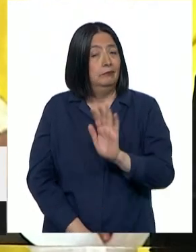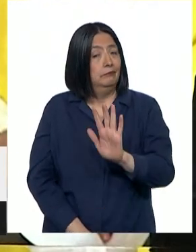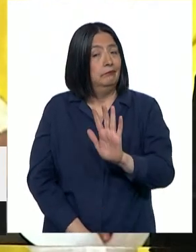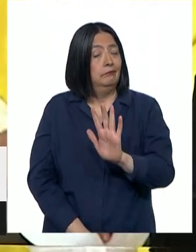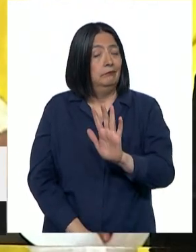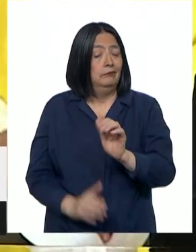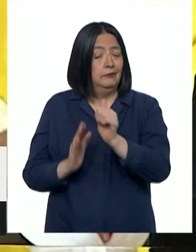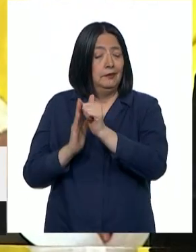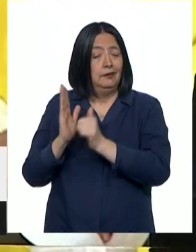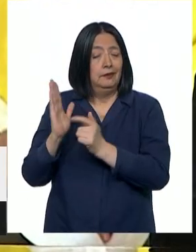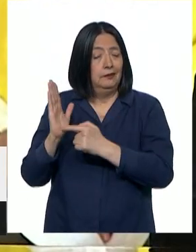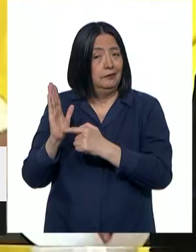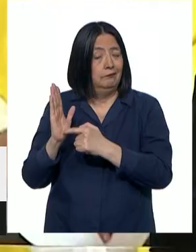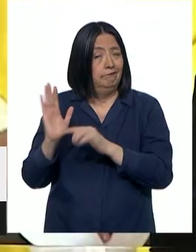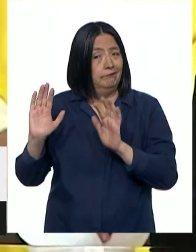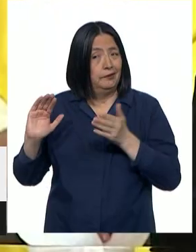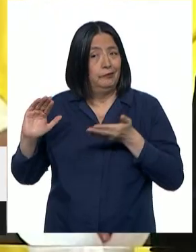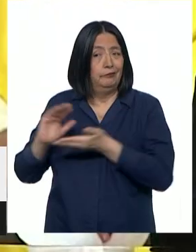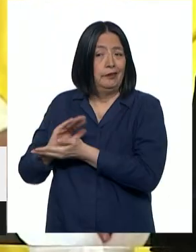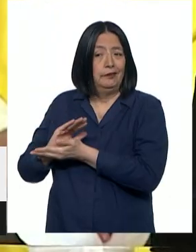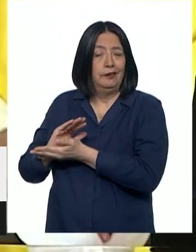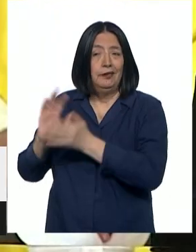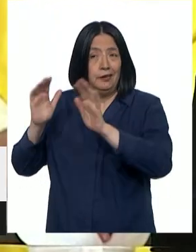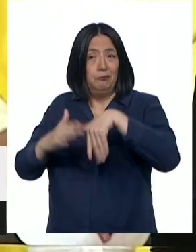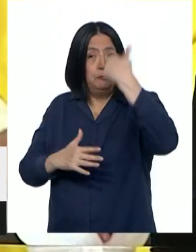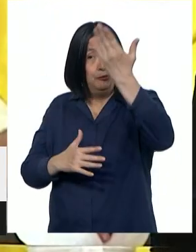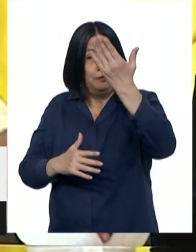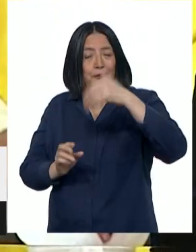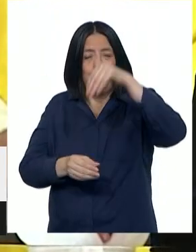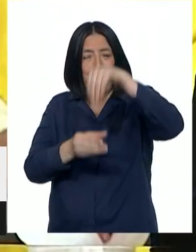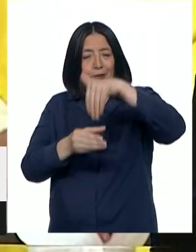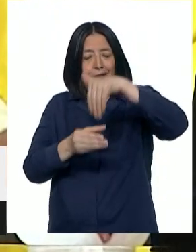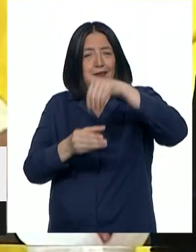guárdensela cuando esté llegando a las próximas elecciones.